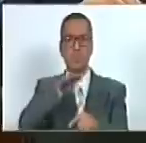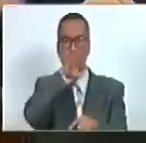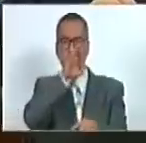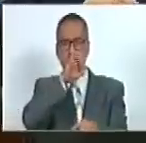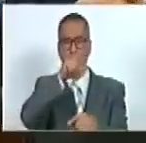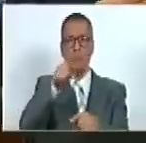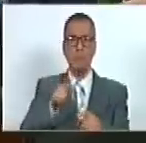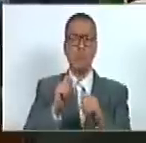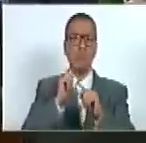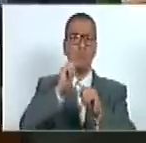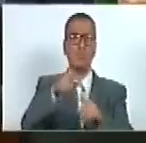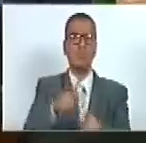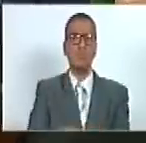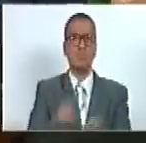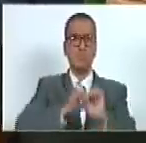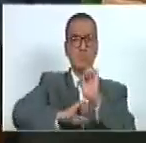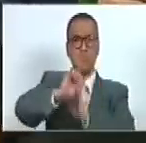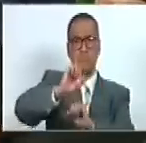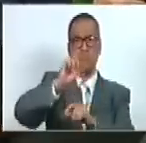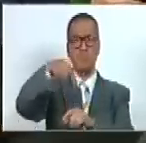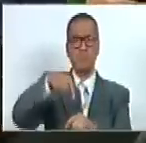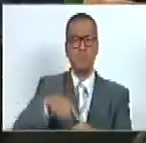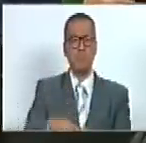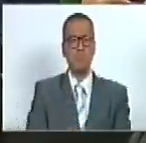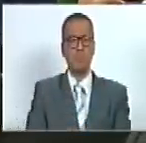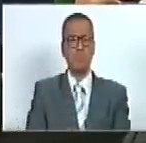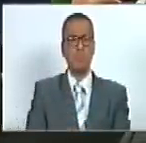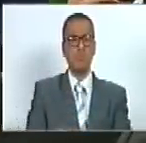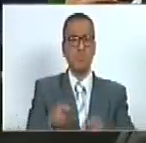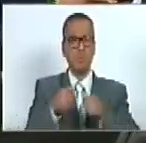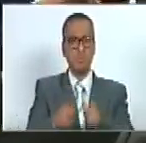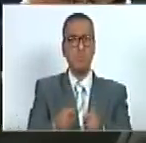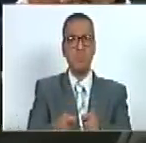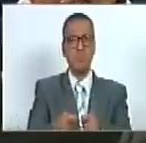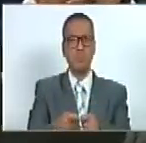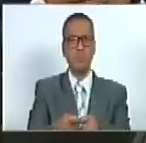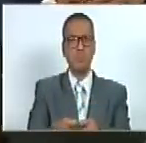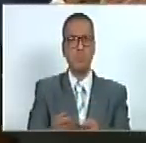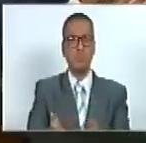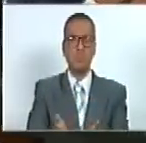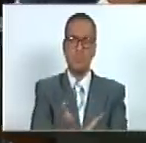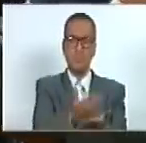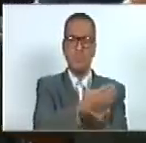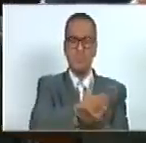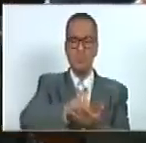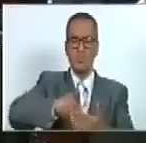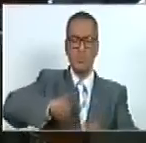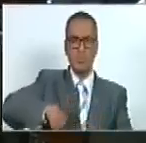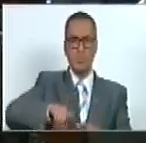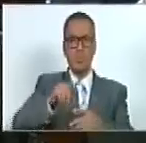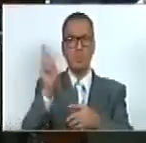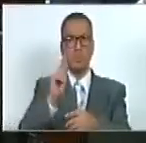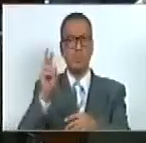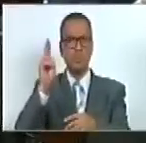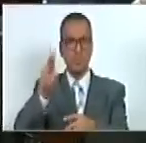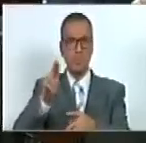hueso. Como rechazamos también los intentos de expoliar el patrimonio de la República y sus entidades en el extranjero